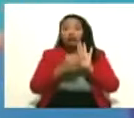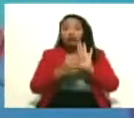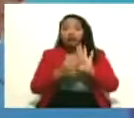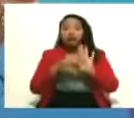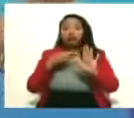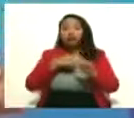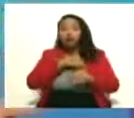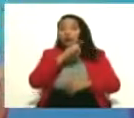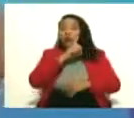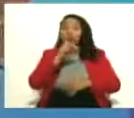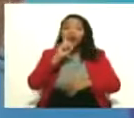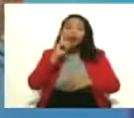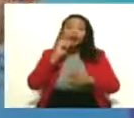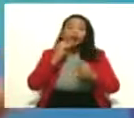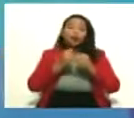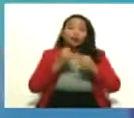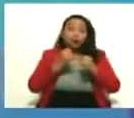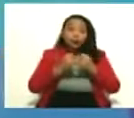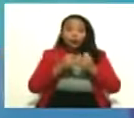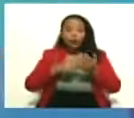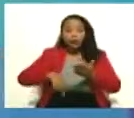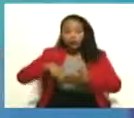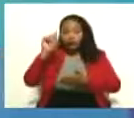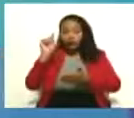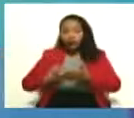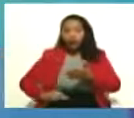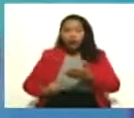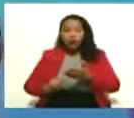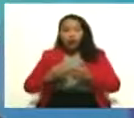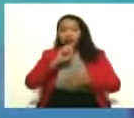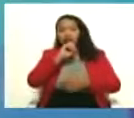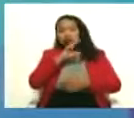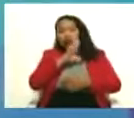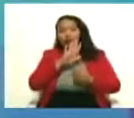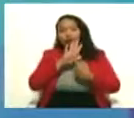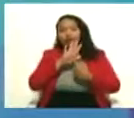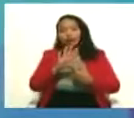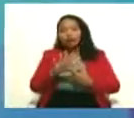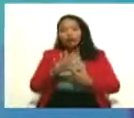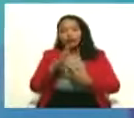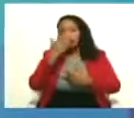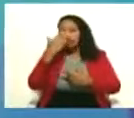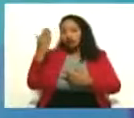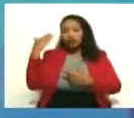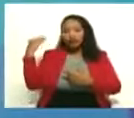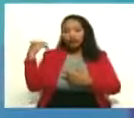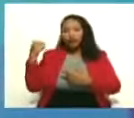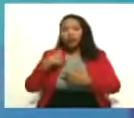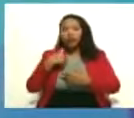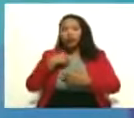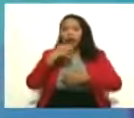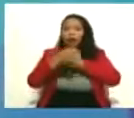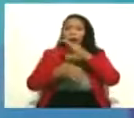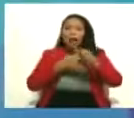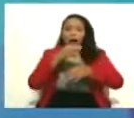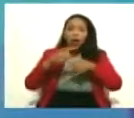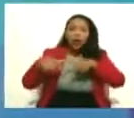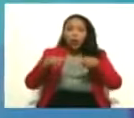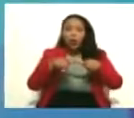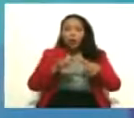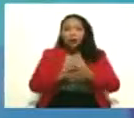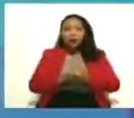nuestro nombre, nuestro apellido, nuestra firma ante la historia. Hace unos días le comentaba en un espacio,